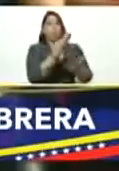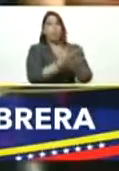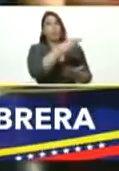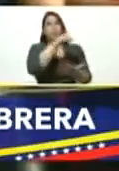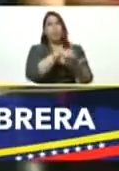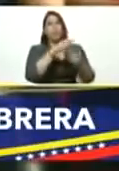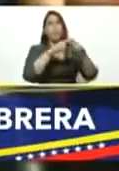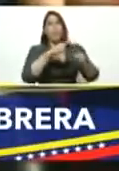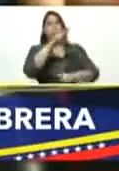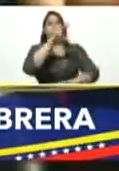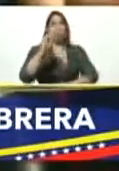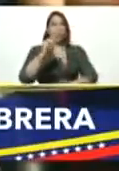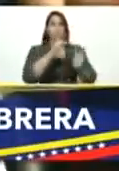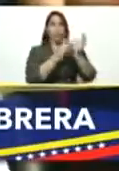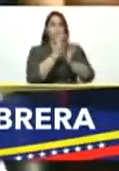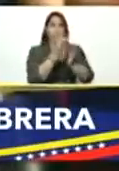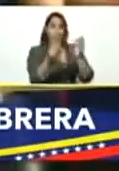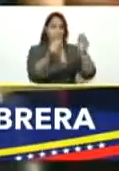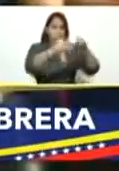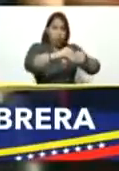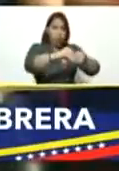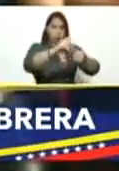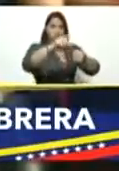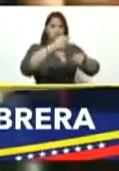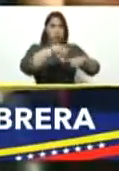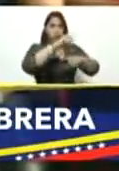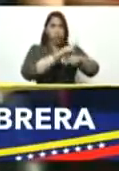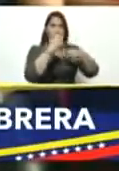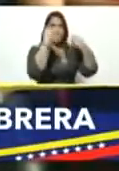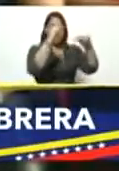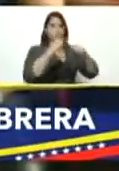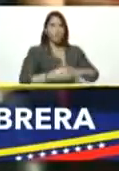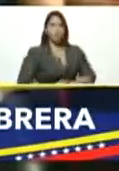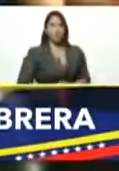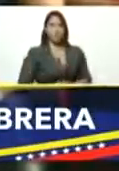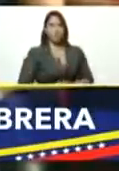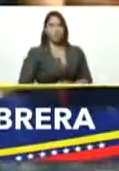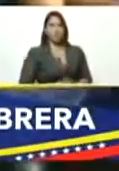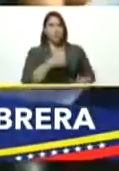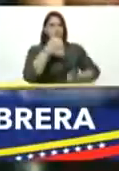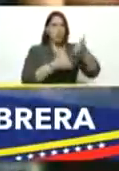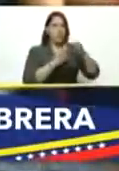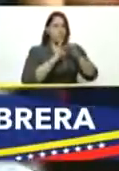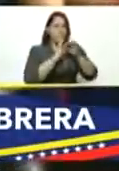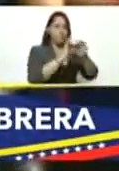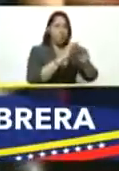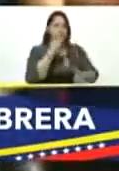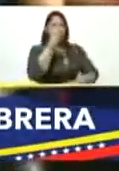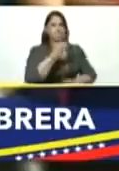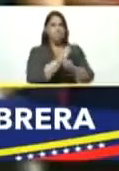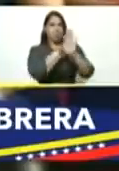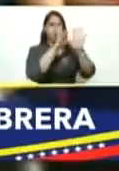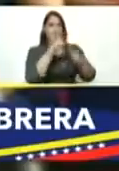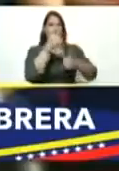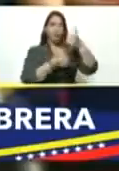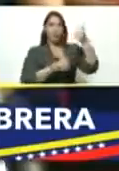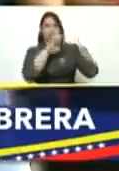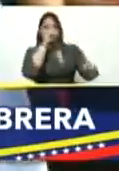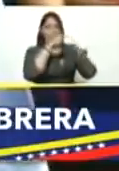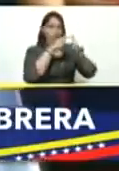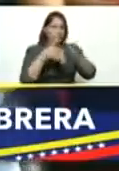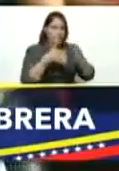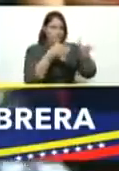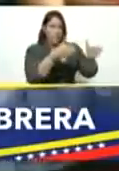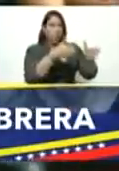30 de abril acordemos en una primera fase la definición política clara de cuál es el rumbo que